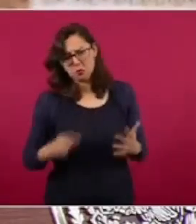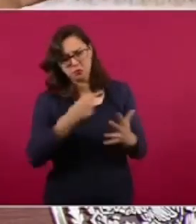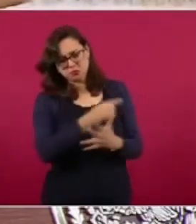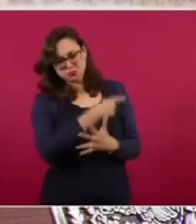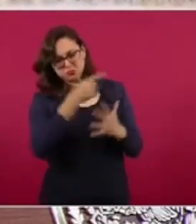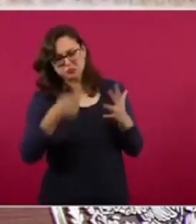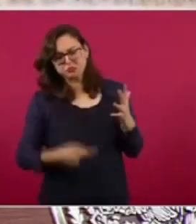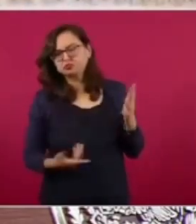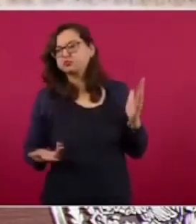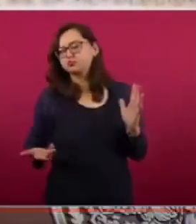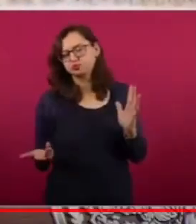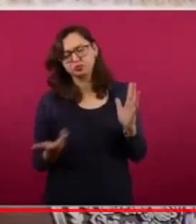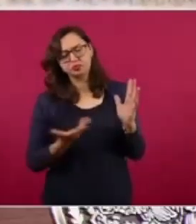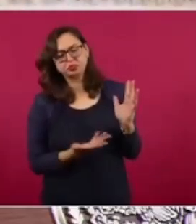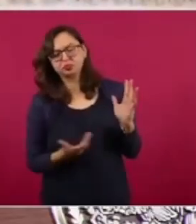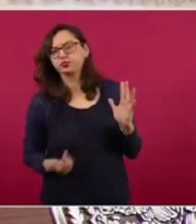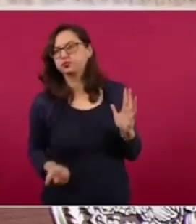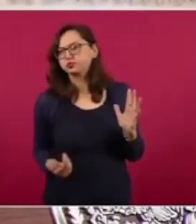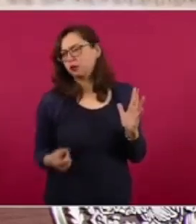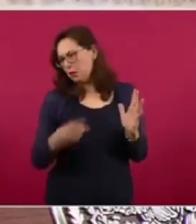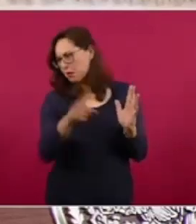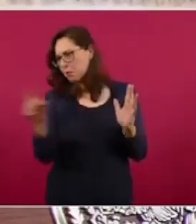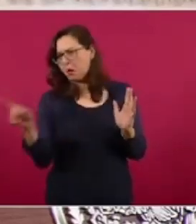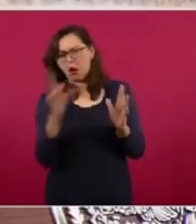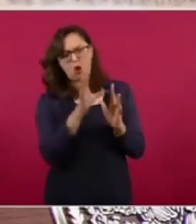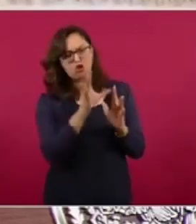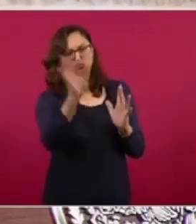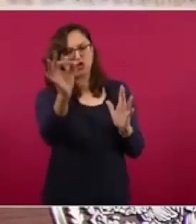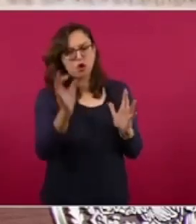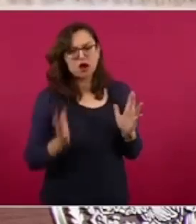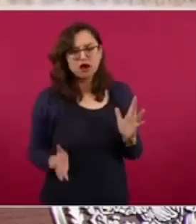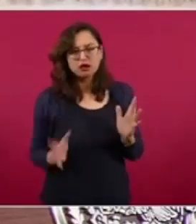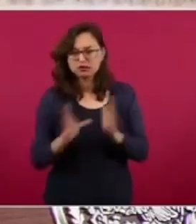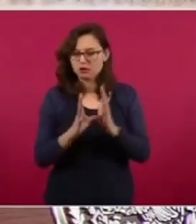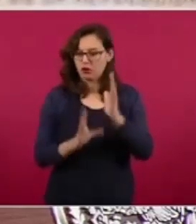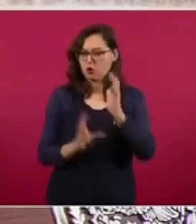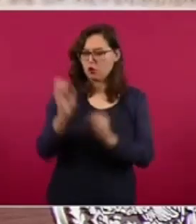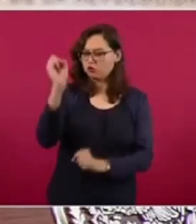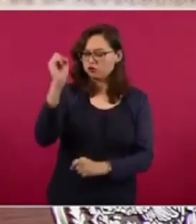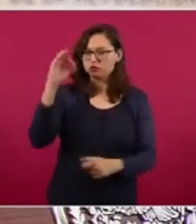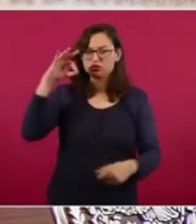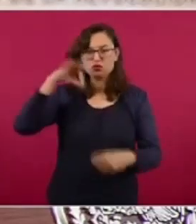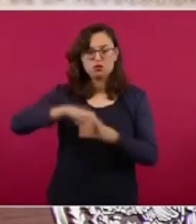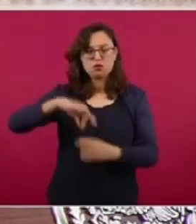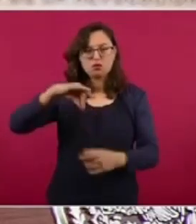cualquier ciudadano, es un derecho constitucional votar, ser votado.